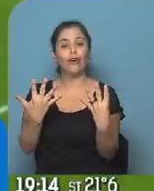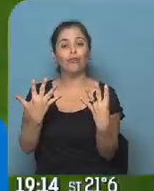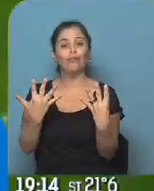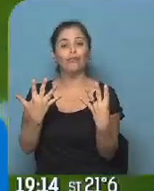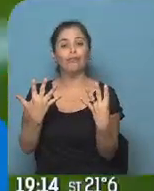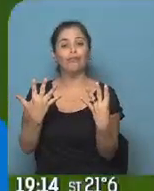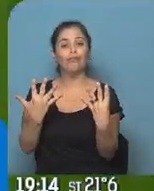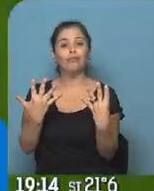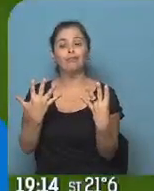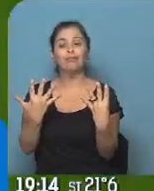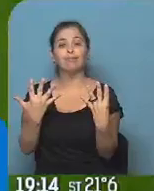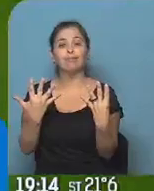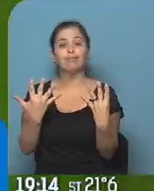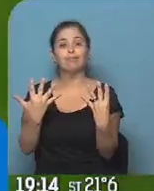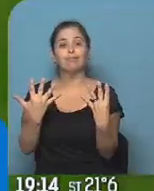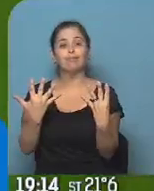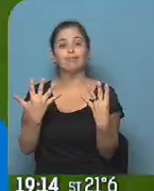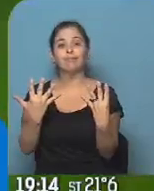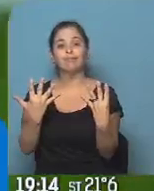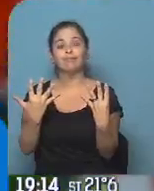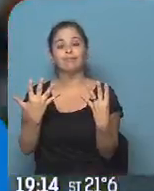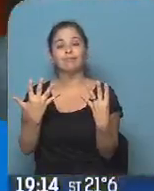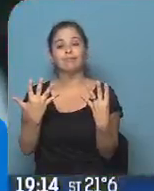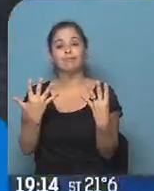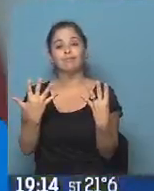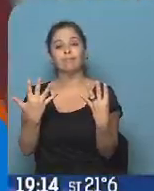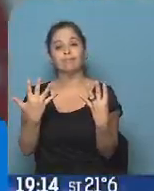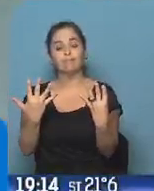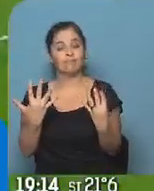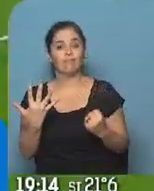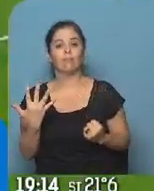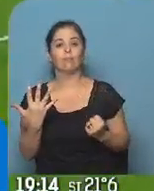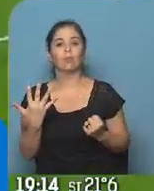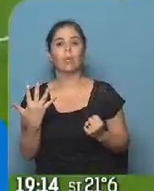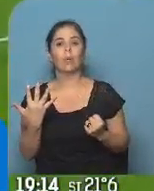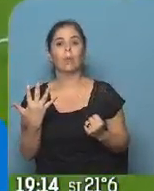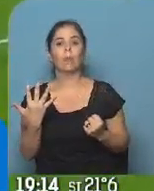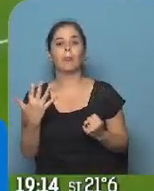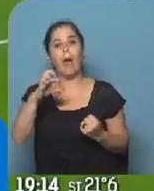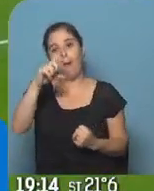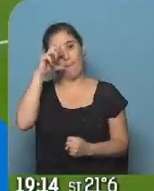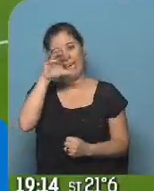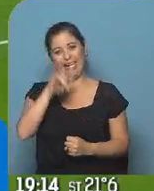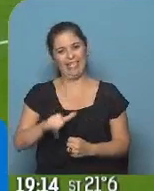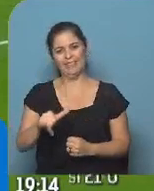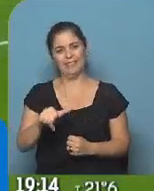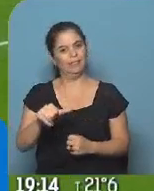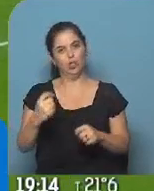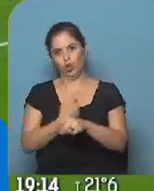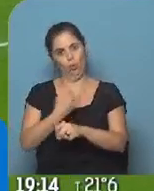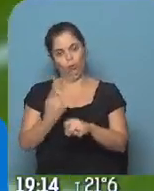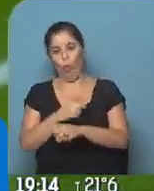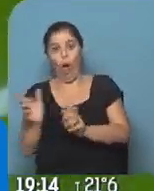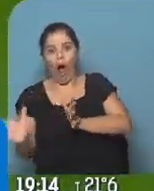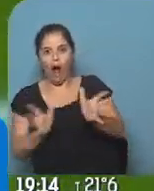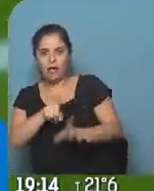de Yaslam. Llegaría el tiempo de Enzo Pérez, un remate a media altura y otra vez Khalid, figura del